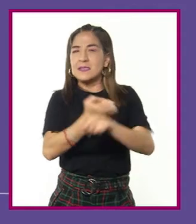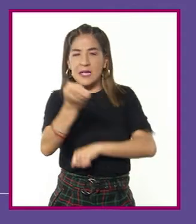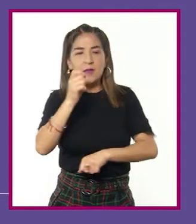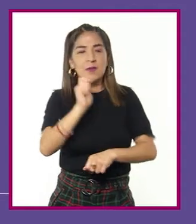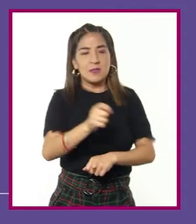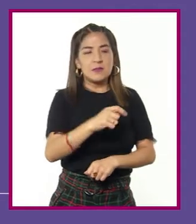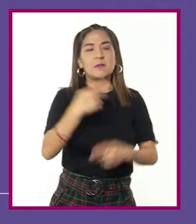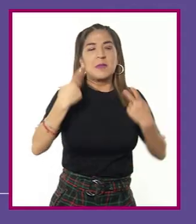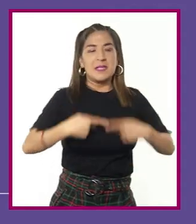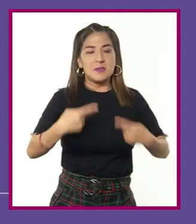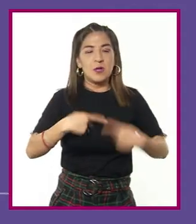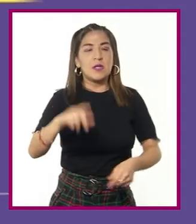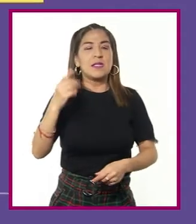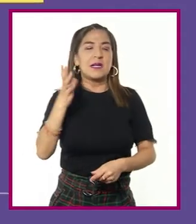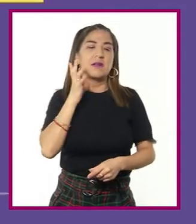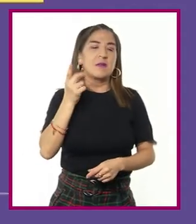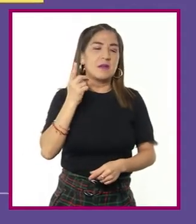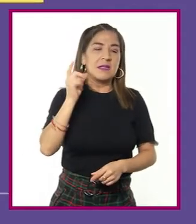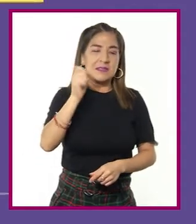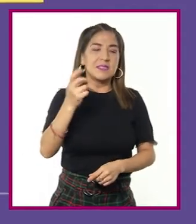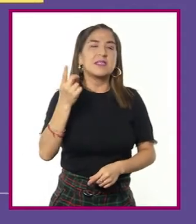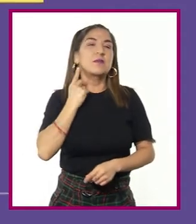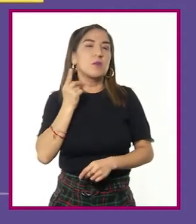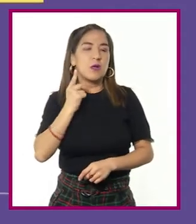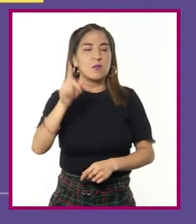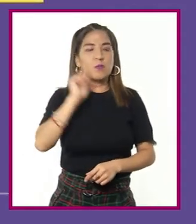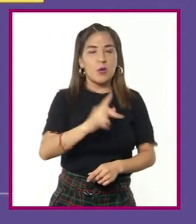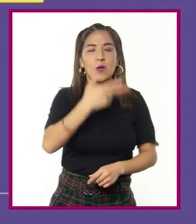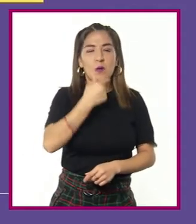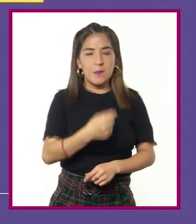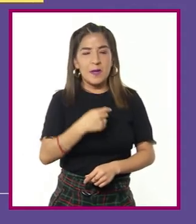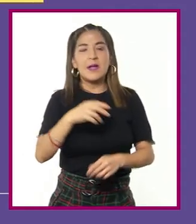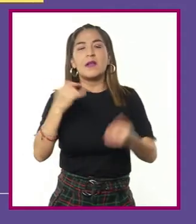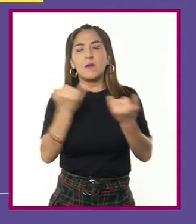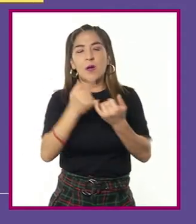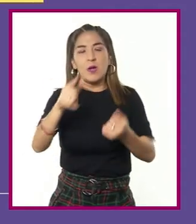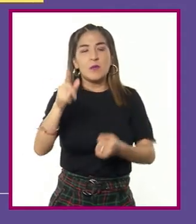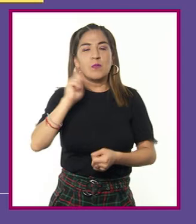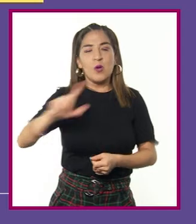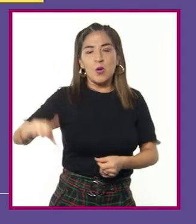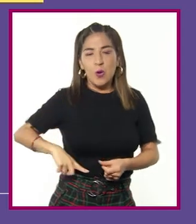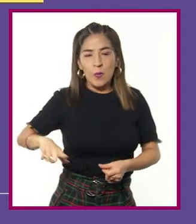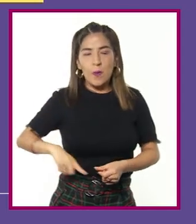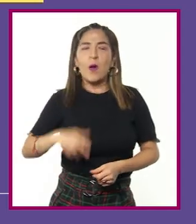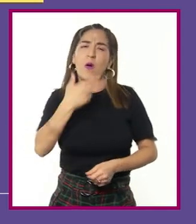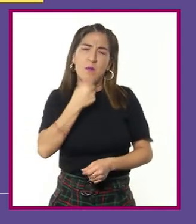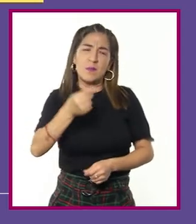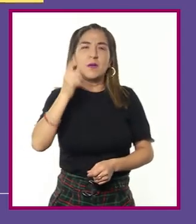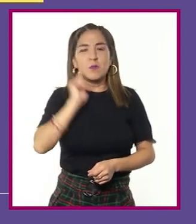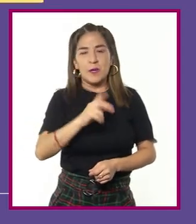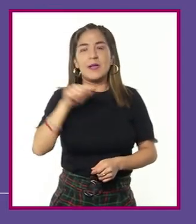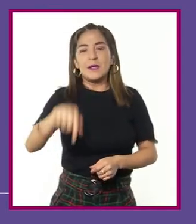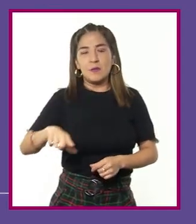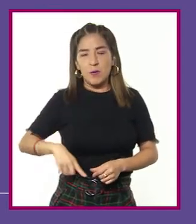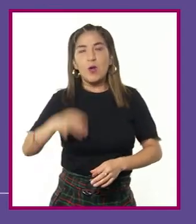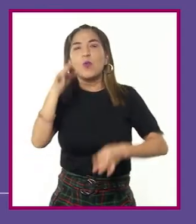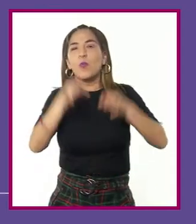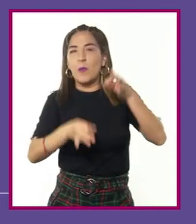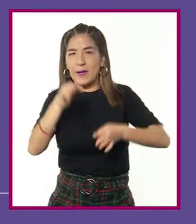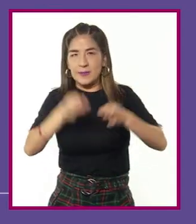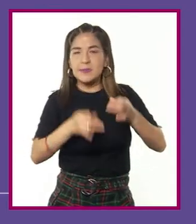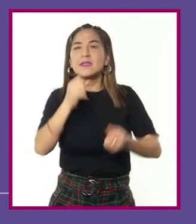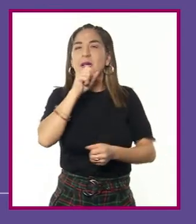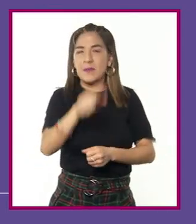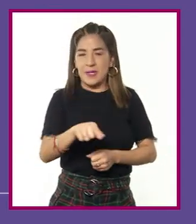o gobernador del estado y las juezas o jueces del Tribunal Superior de Justicia y juzgadores locales. Por